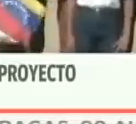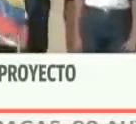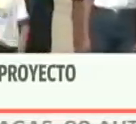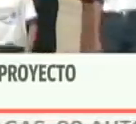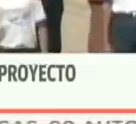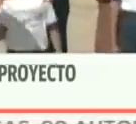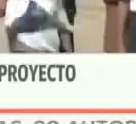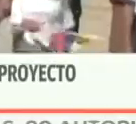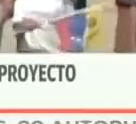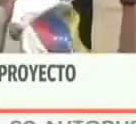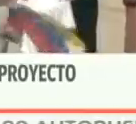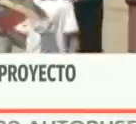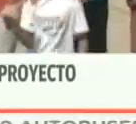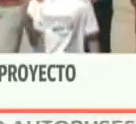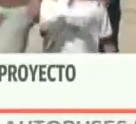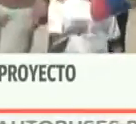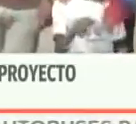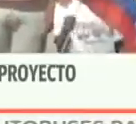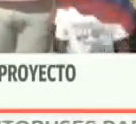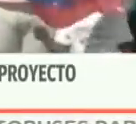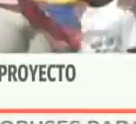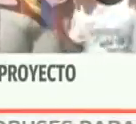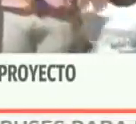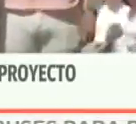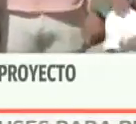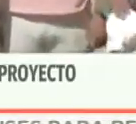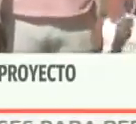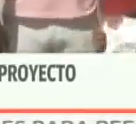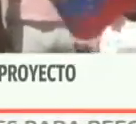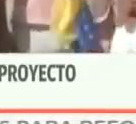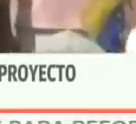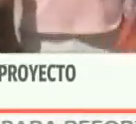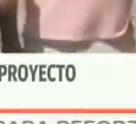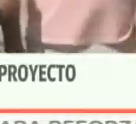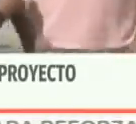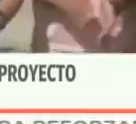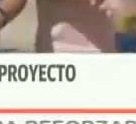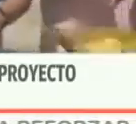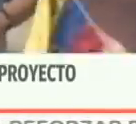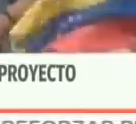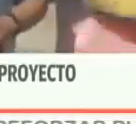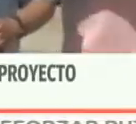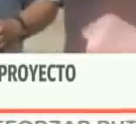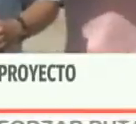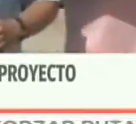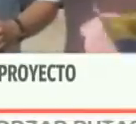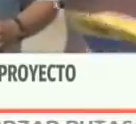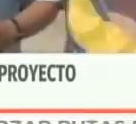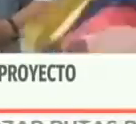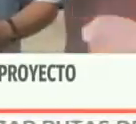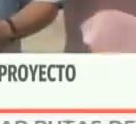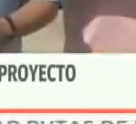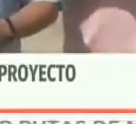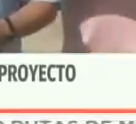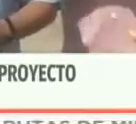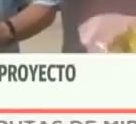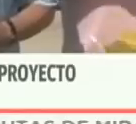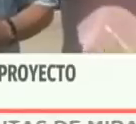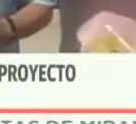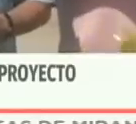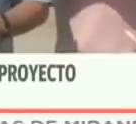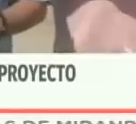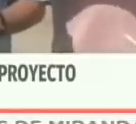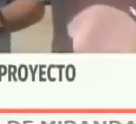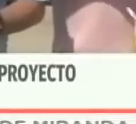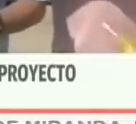esta victoria. Agradecido, señor gobernador, gracias por el pase, mi comandante en jefe. Hoy desde Sucre, desde